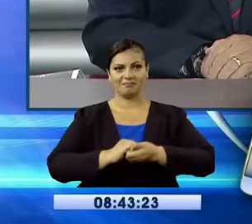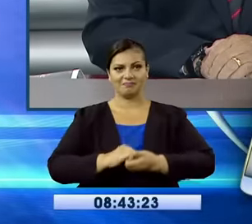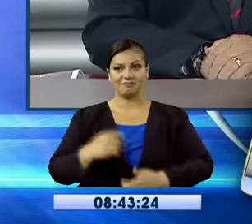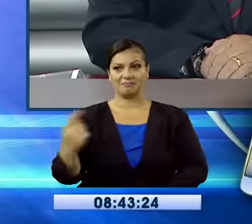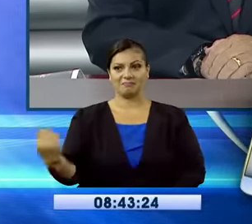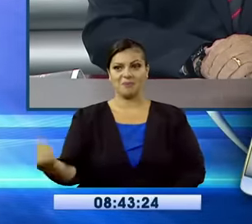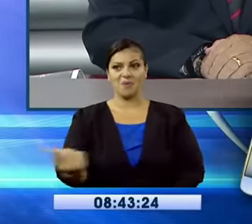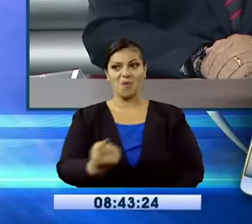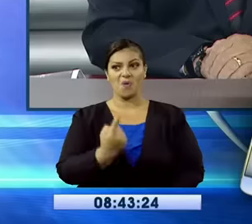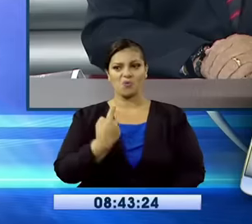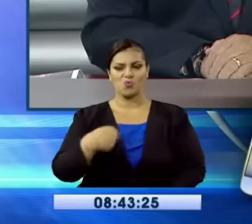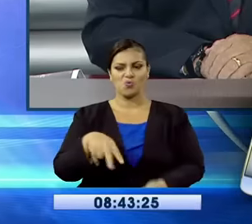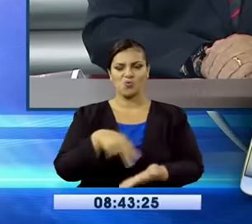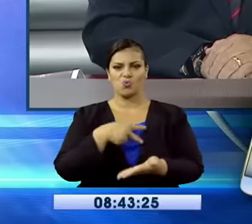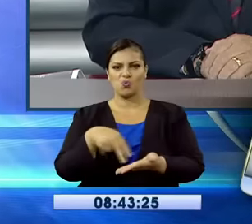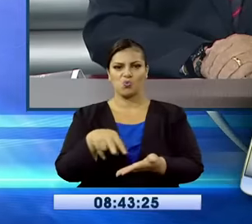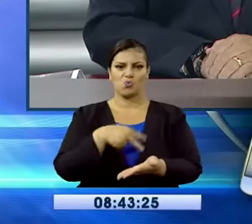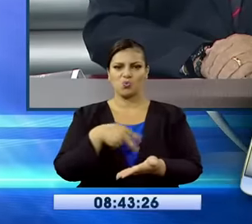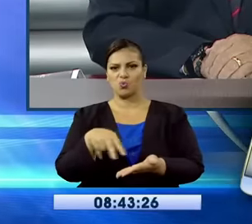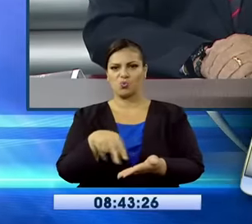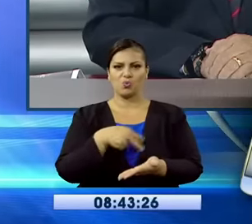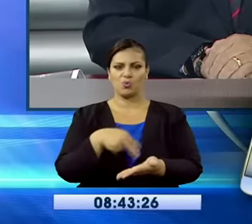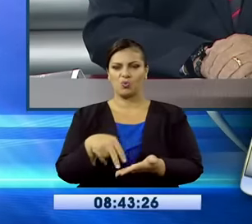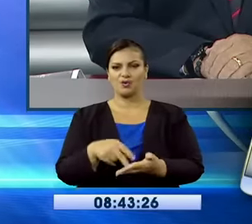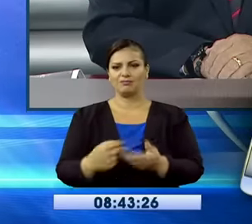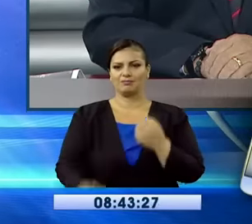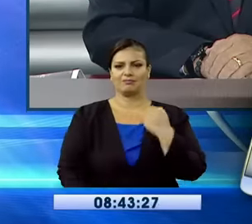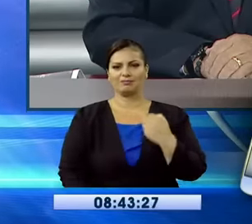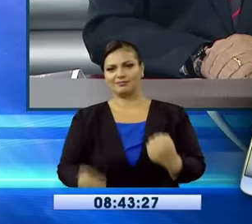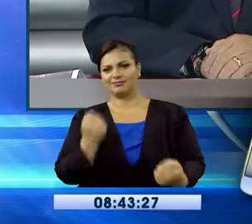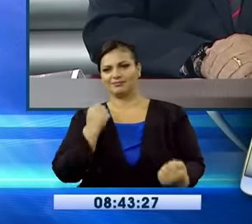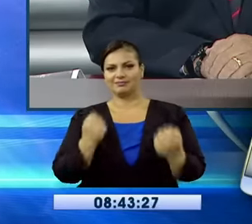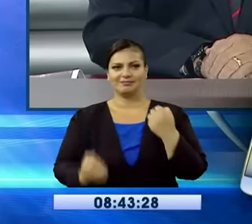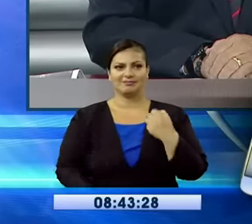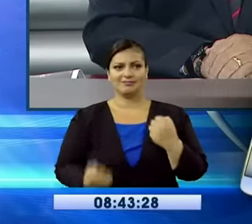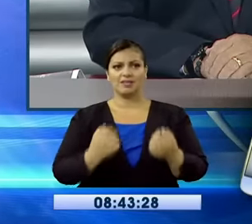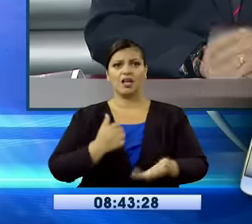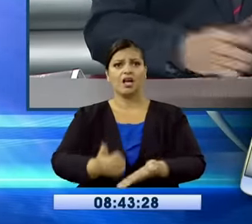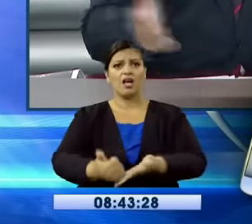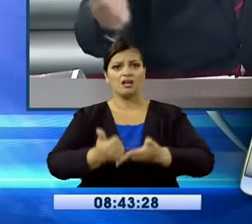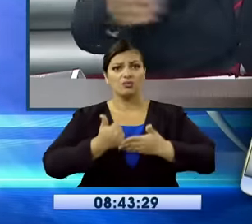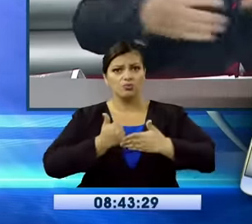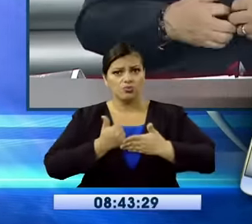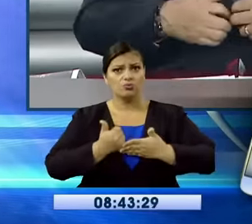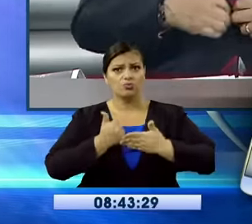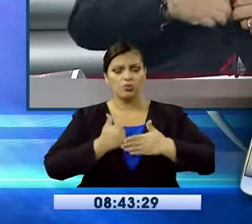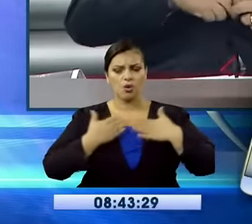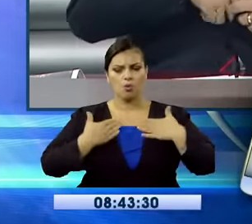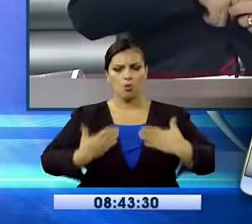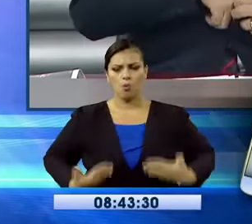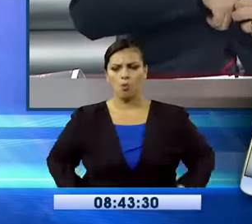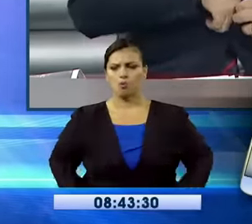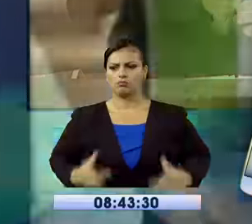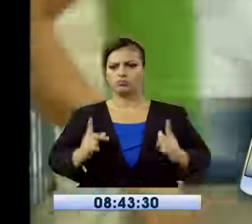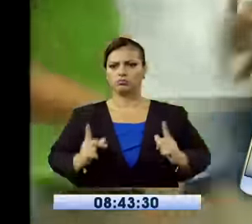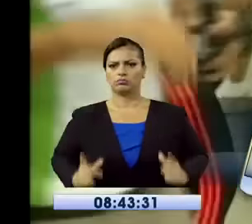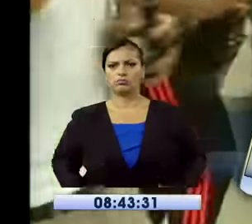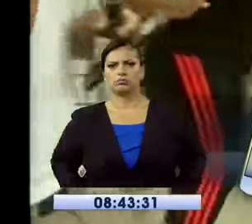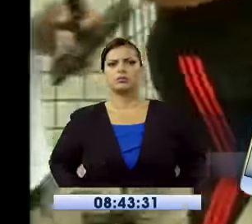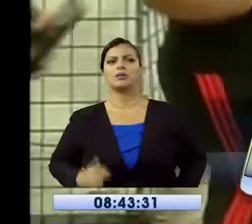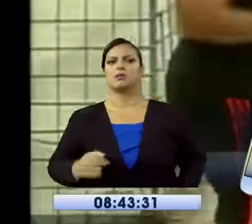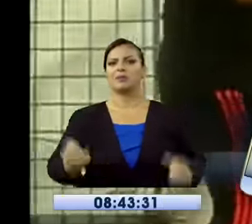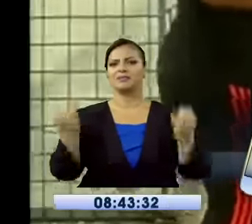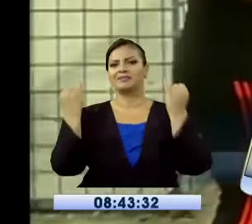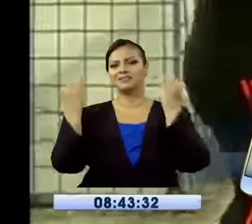la rumba. Y es que hacer bailoterapia es una manera perfecta de divertirse mientras se